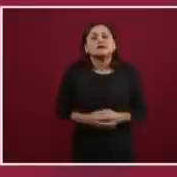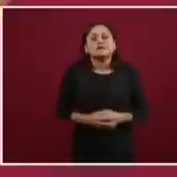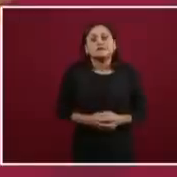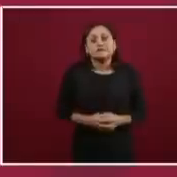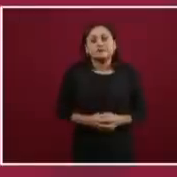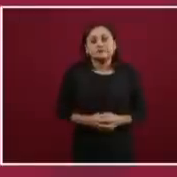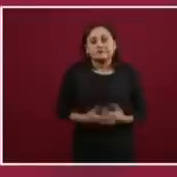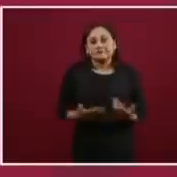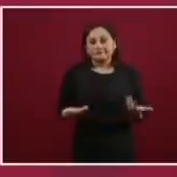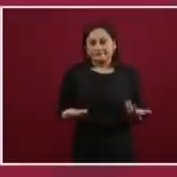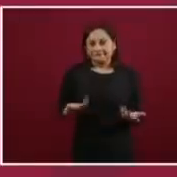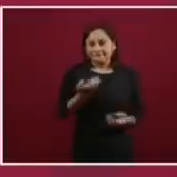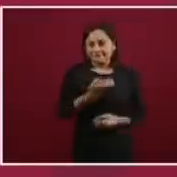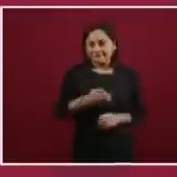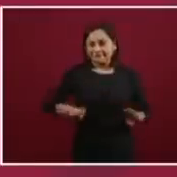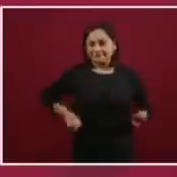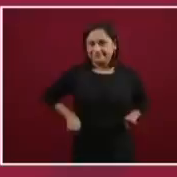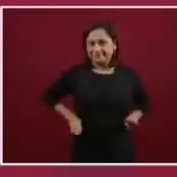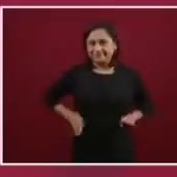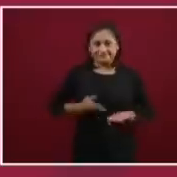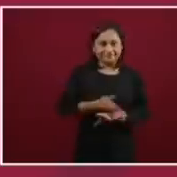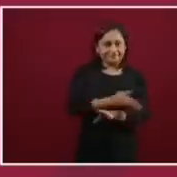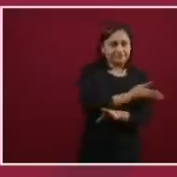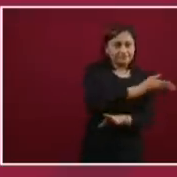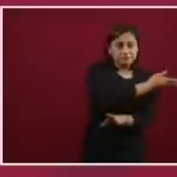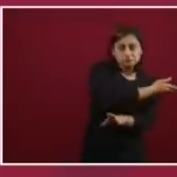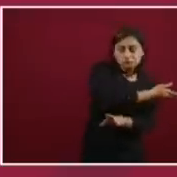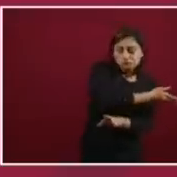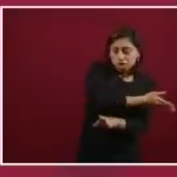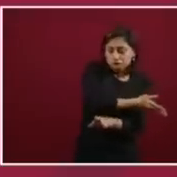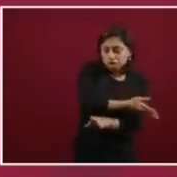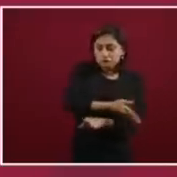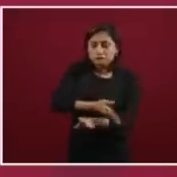y así transcurrió el tiempo